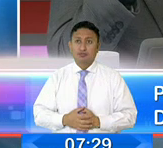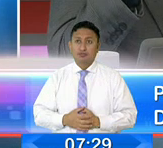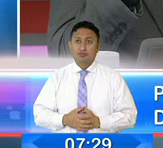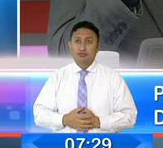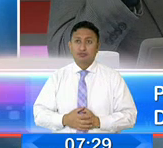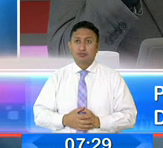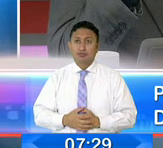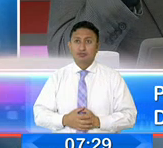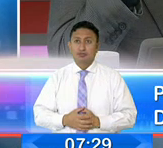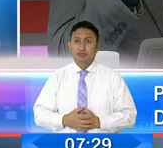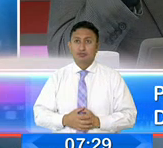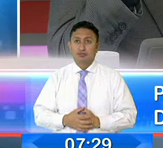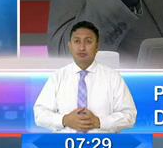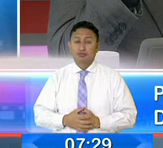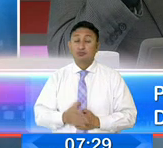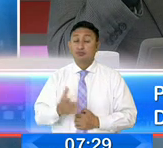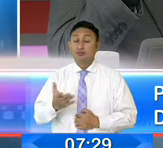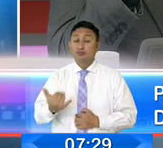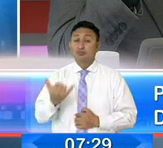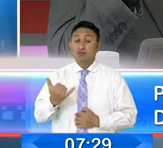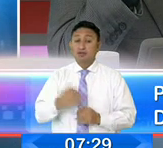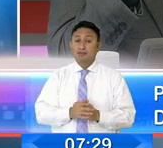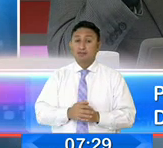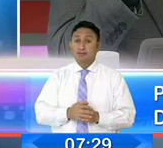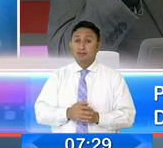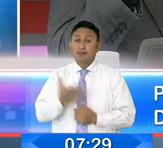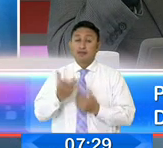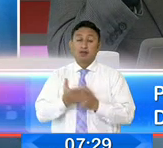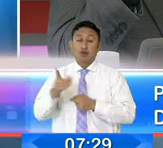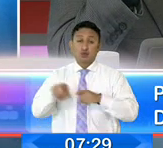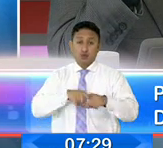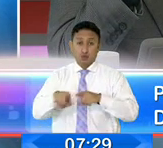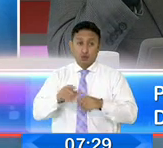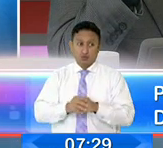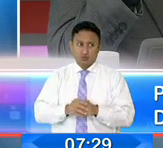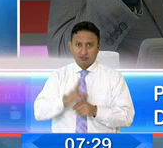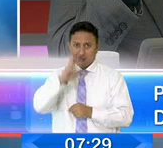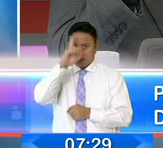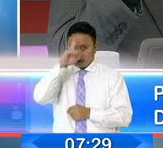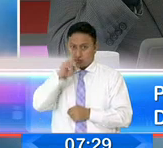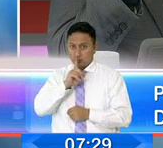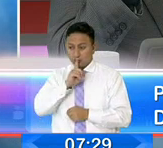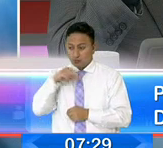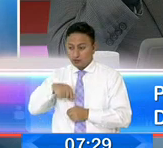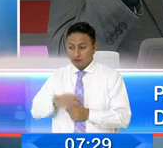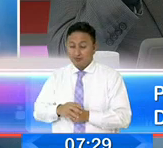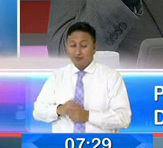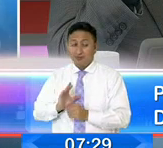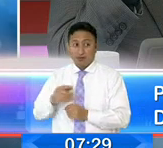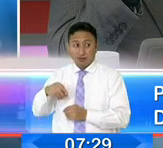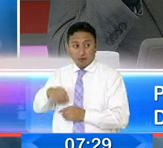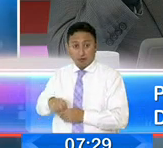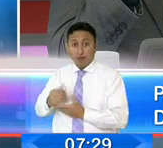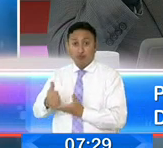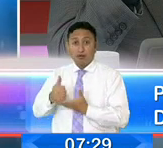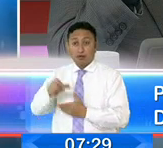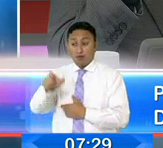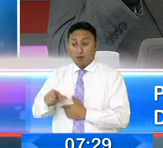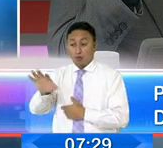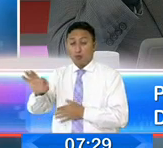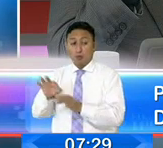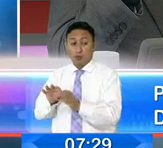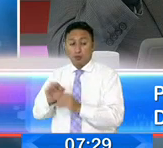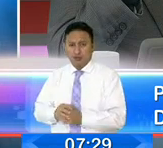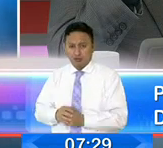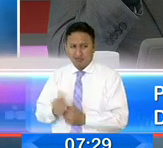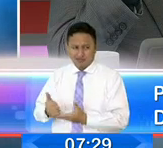Si tenemos concursos amañados, concursos que se dicen transparentes, pero que vienen ya preparados para beneficiar a uno u otro aplicante, un